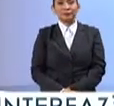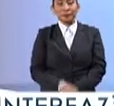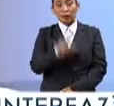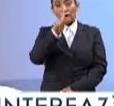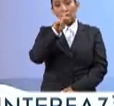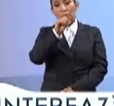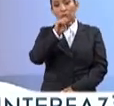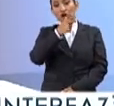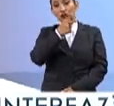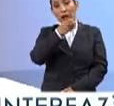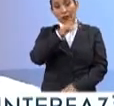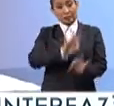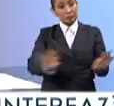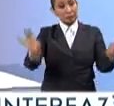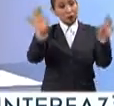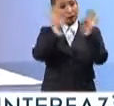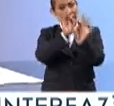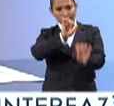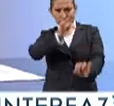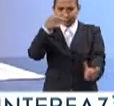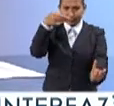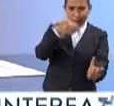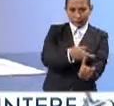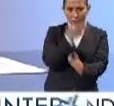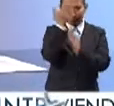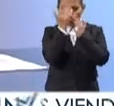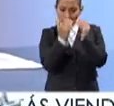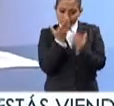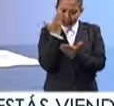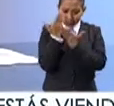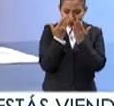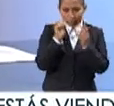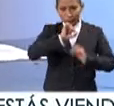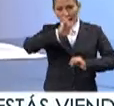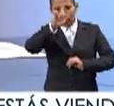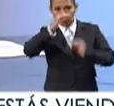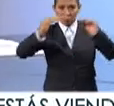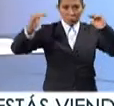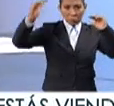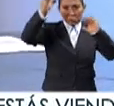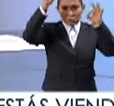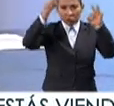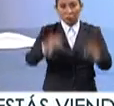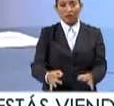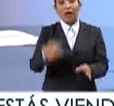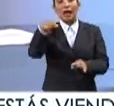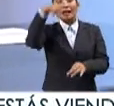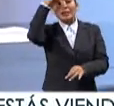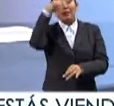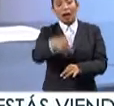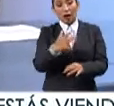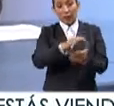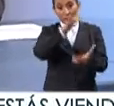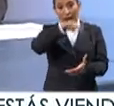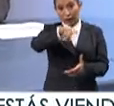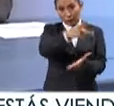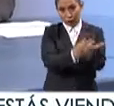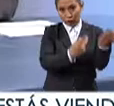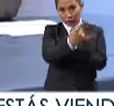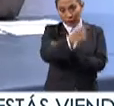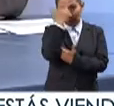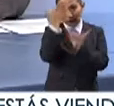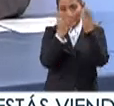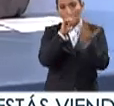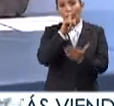posgrados son fundamentales en la especialización académica y la formación de profesionales altamente calificados en méjico gran parte de los programas de